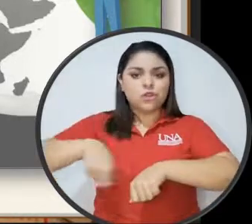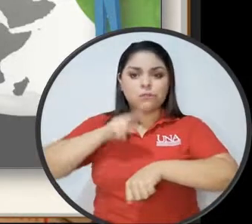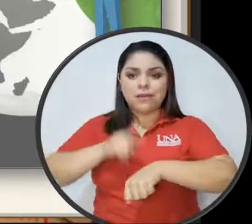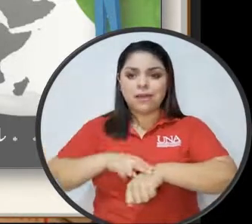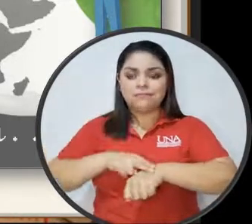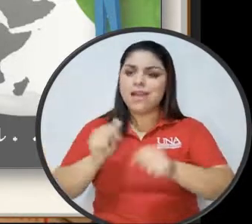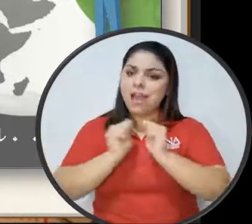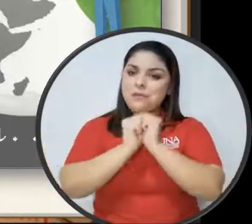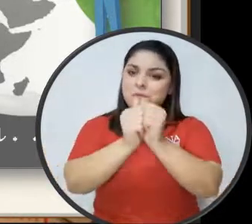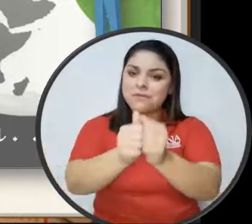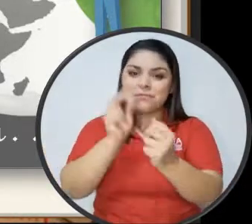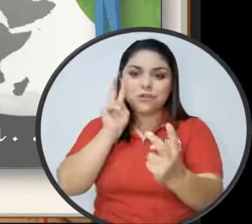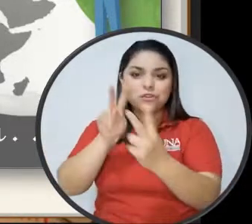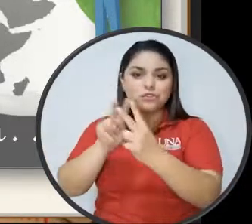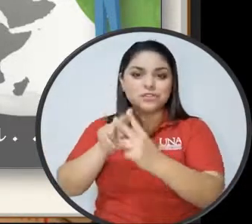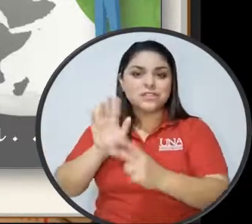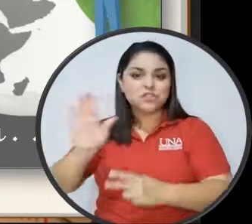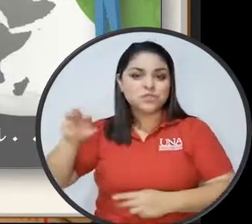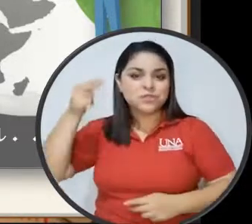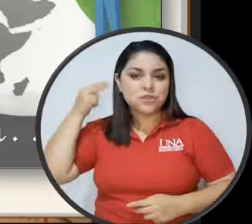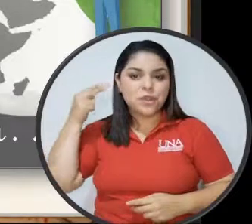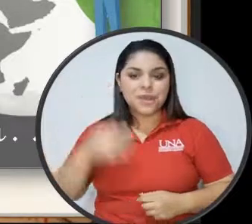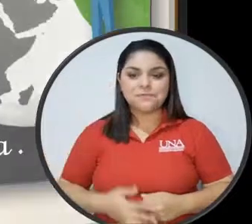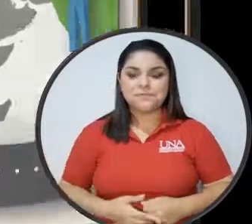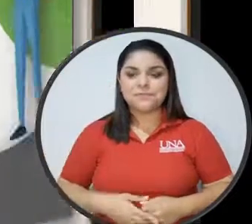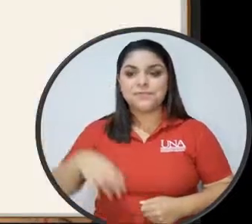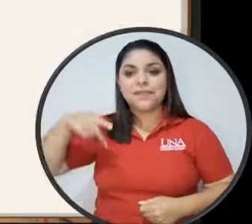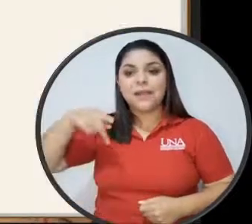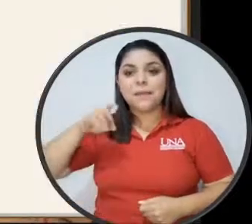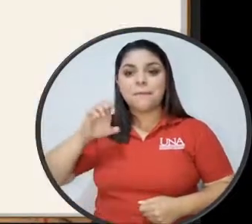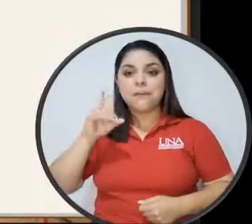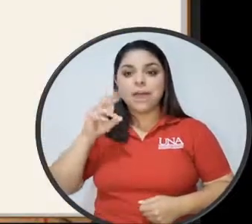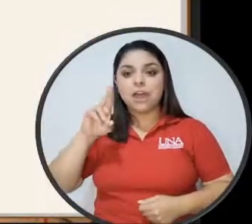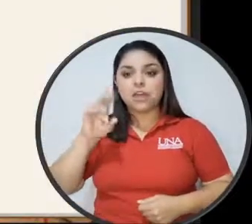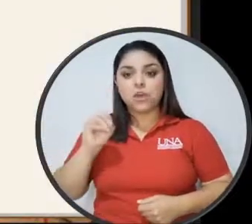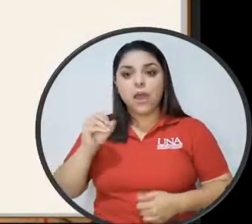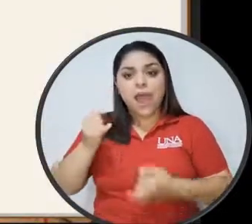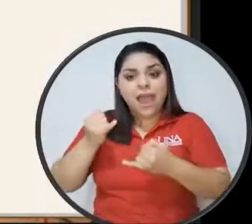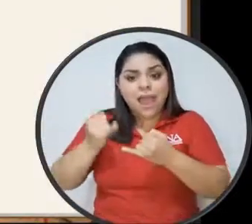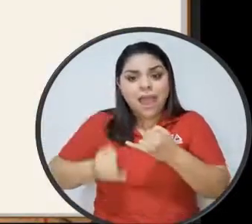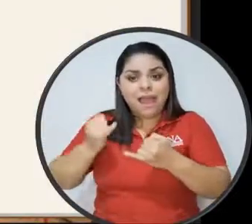Acompáñame a conocer su historia. Pedro venía saliendo del